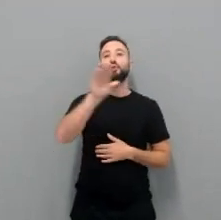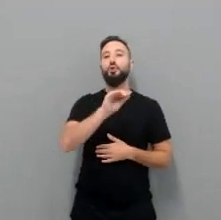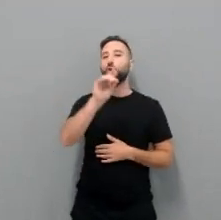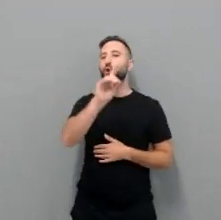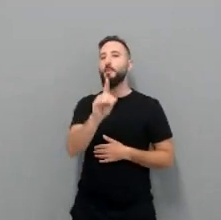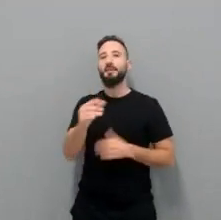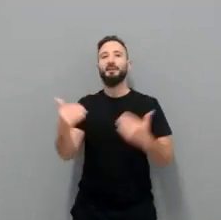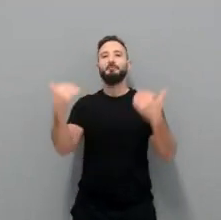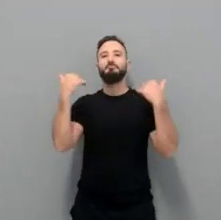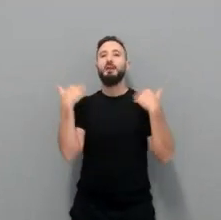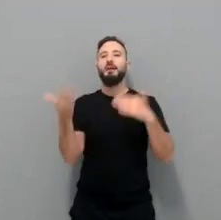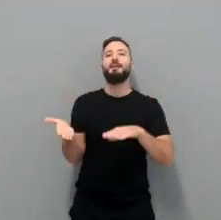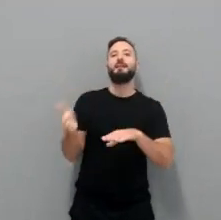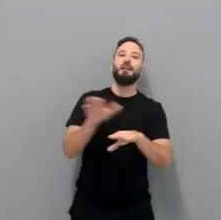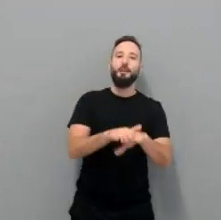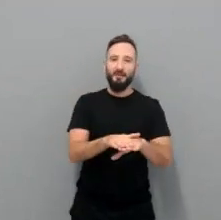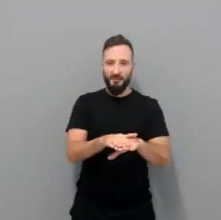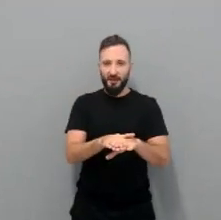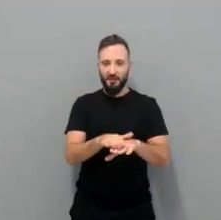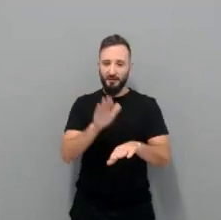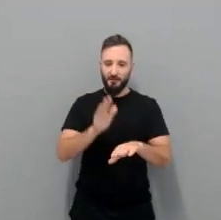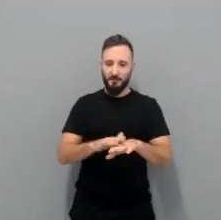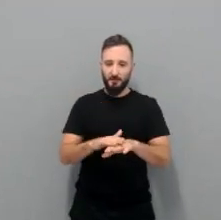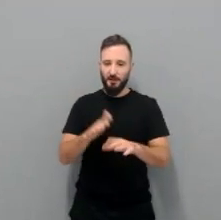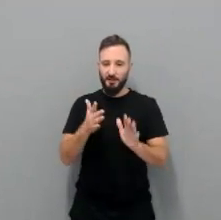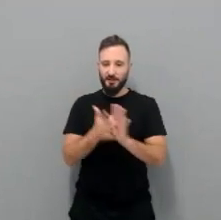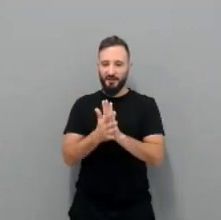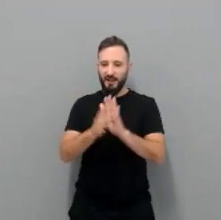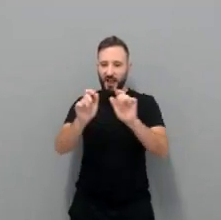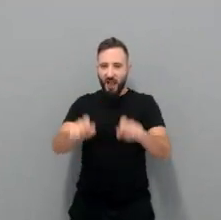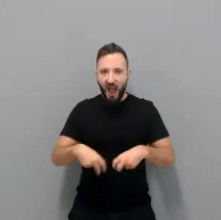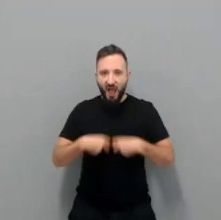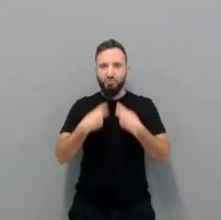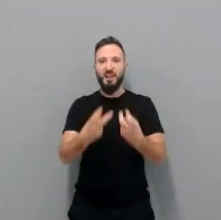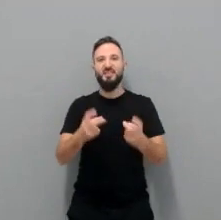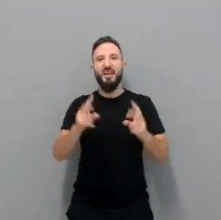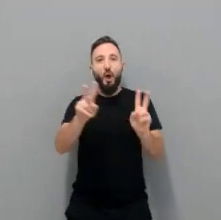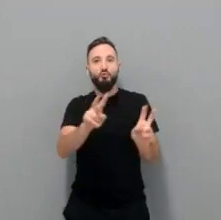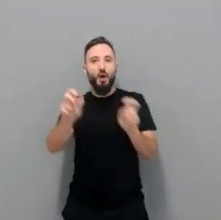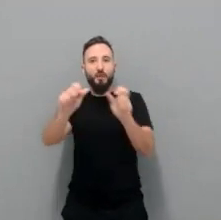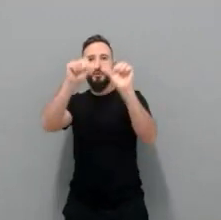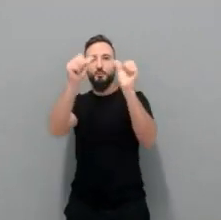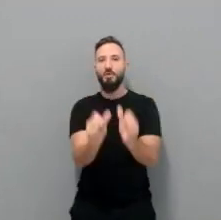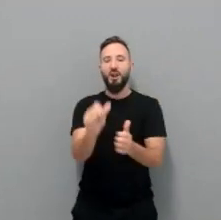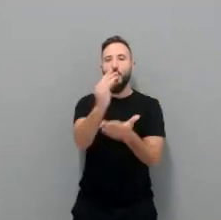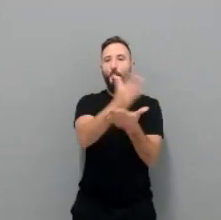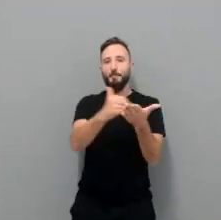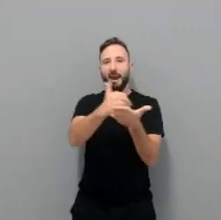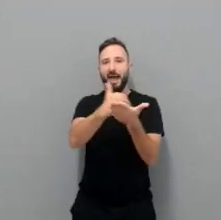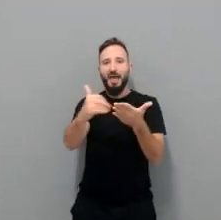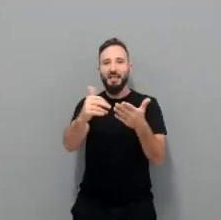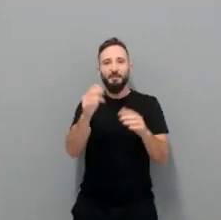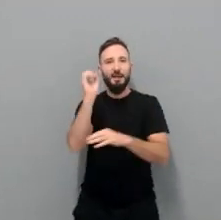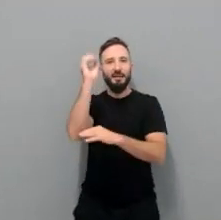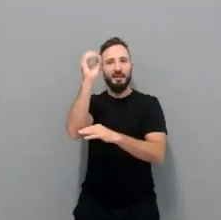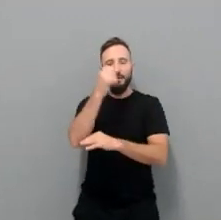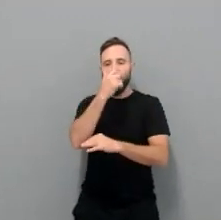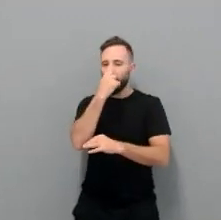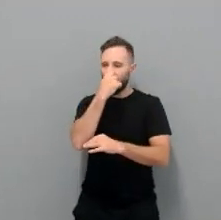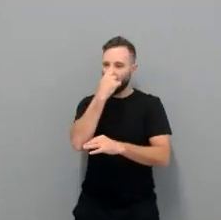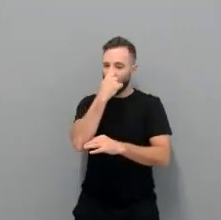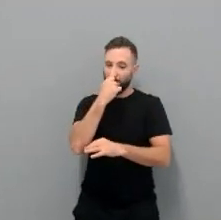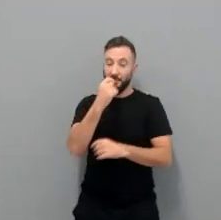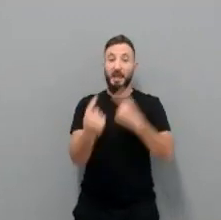que está pudiendo llegar a ser, no está actualizada en los modelos, en los paradigmas, en las intervenciones. Coge